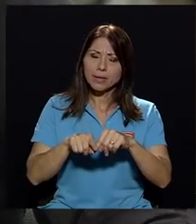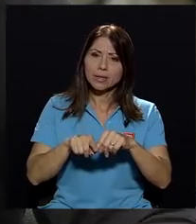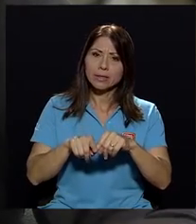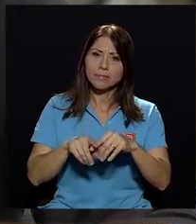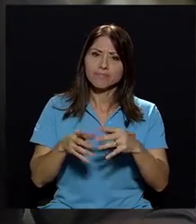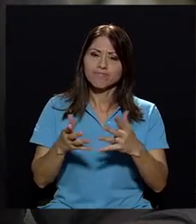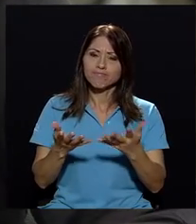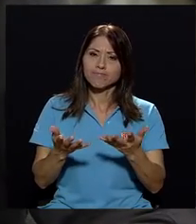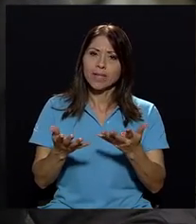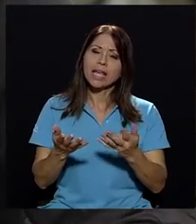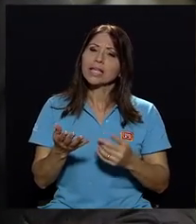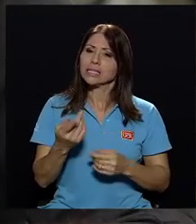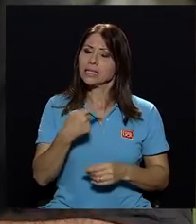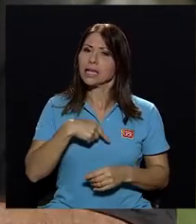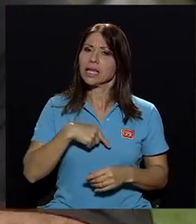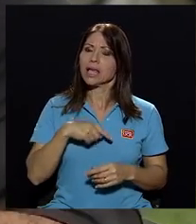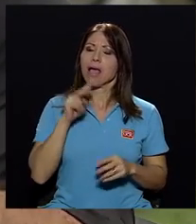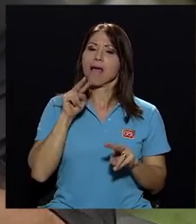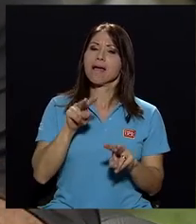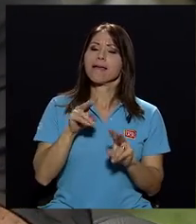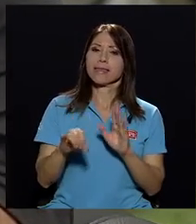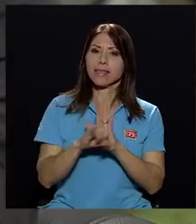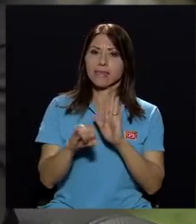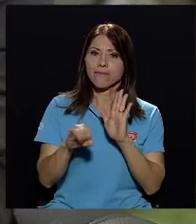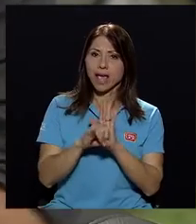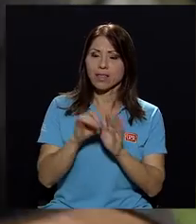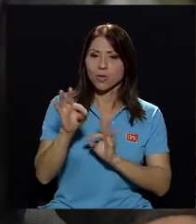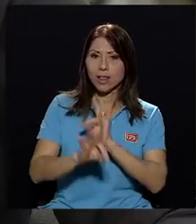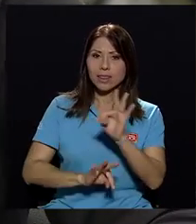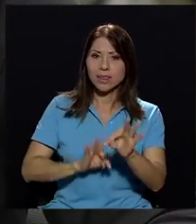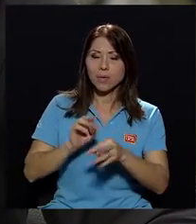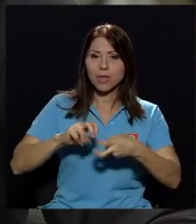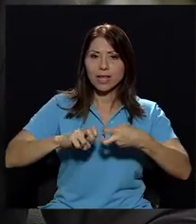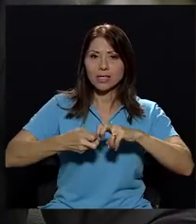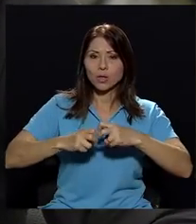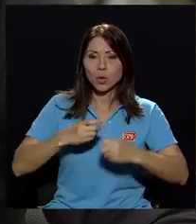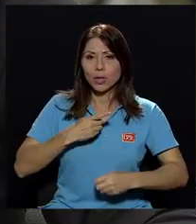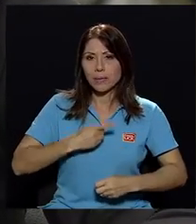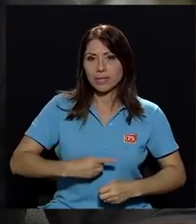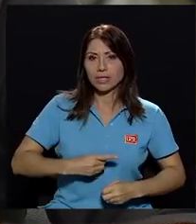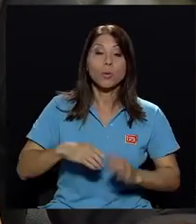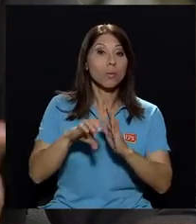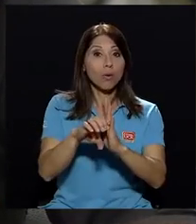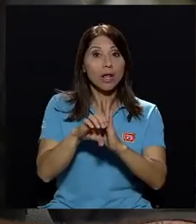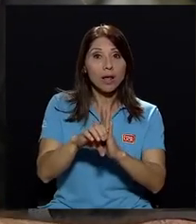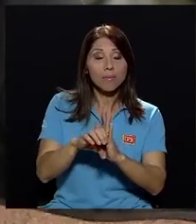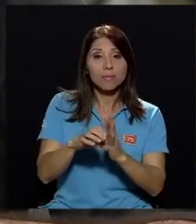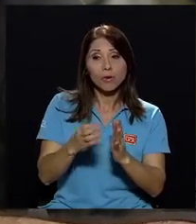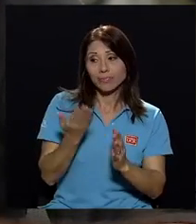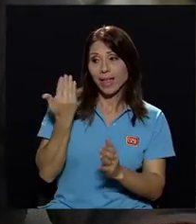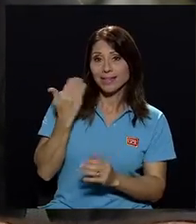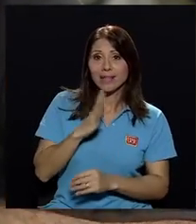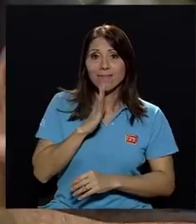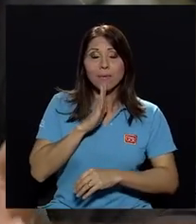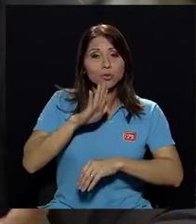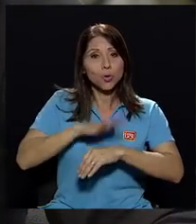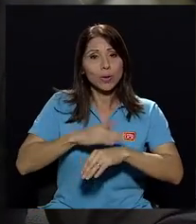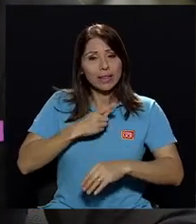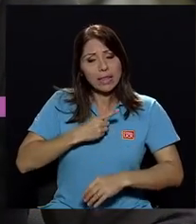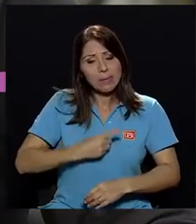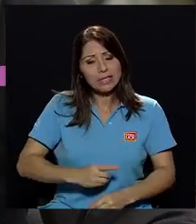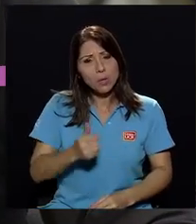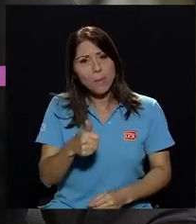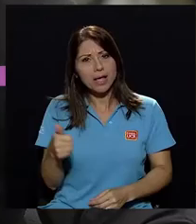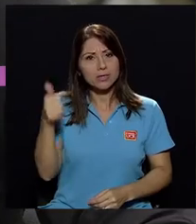Depende de si estamos identificando el tipo de trastorno depresivo, ¿verdad? Si por ejemplo hablamos ahora de la depresión